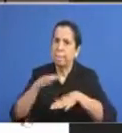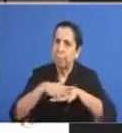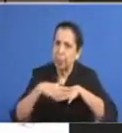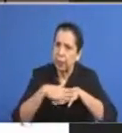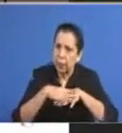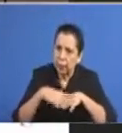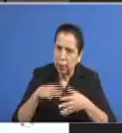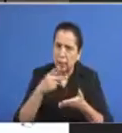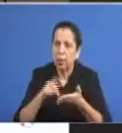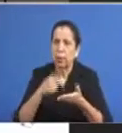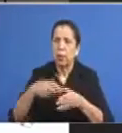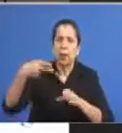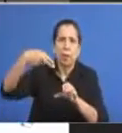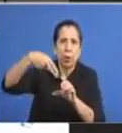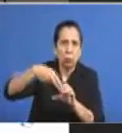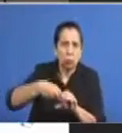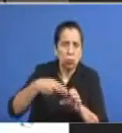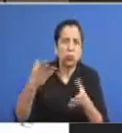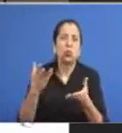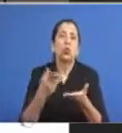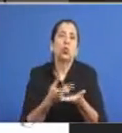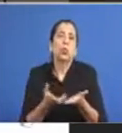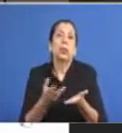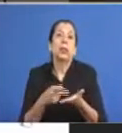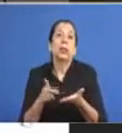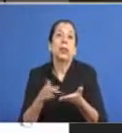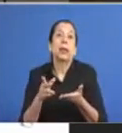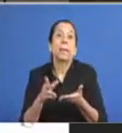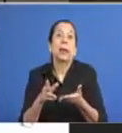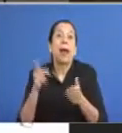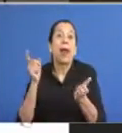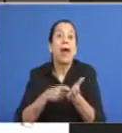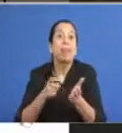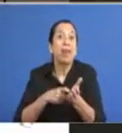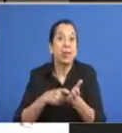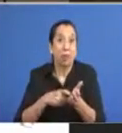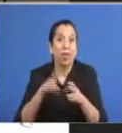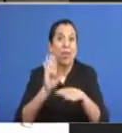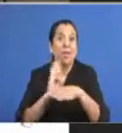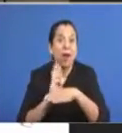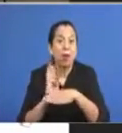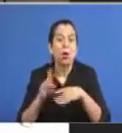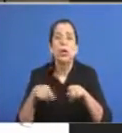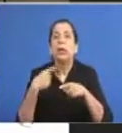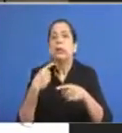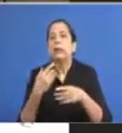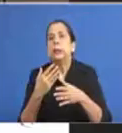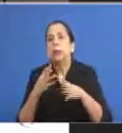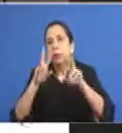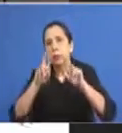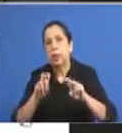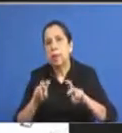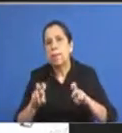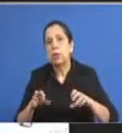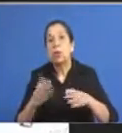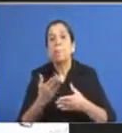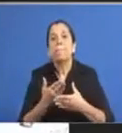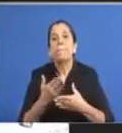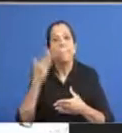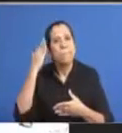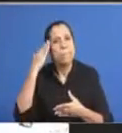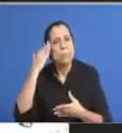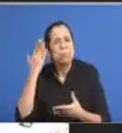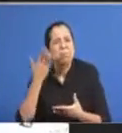tienen que pagar el combustible diariamente y tienen que pagar las deudas de financiamiento. Entonces eso es lo que estamos revisando para saber hasta